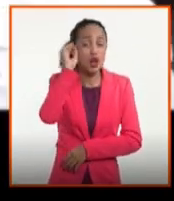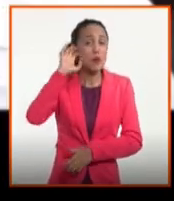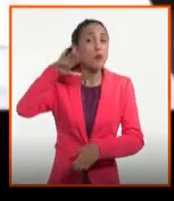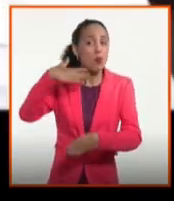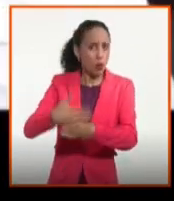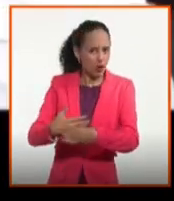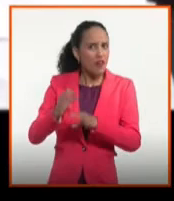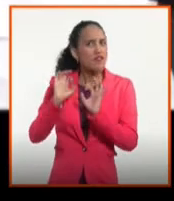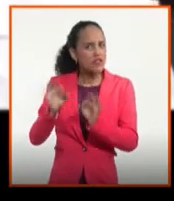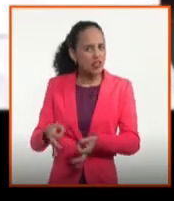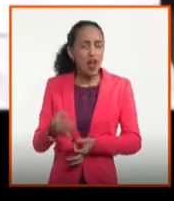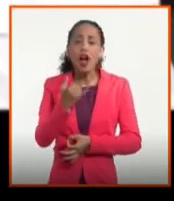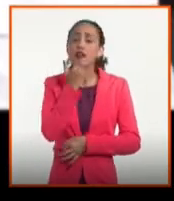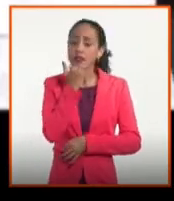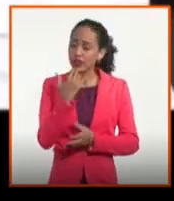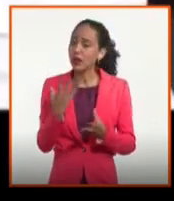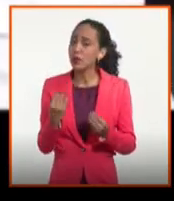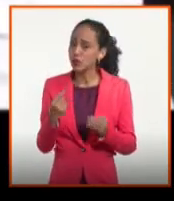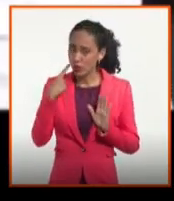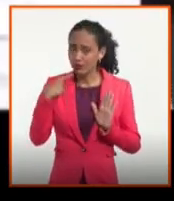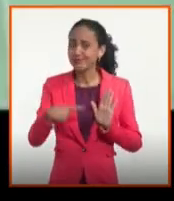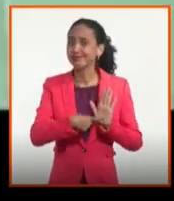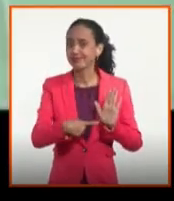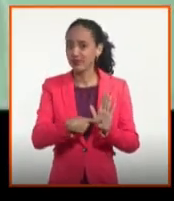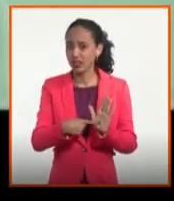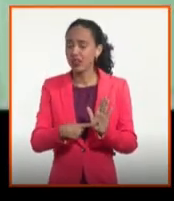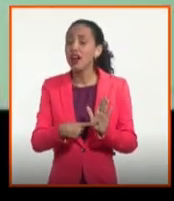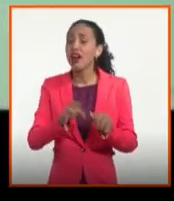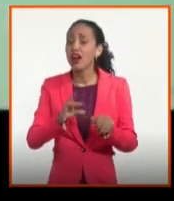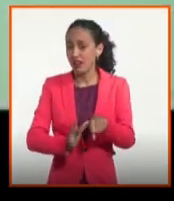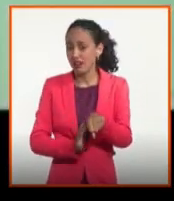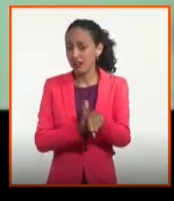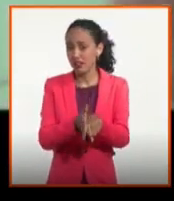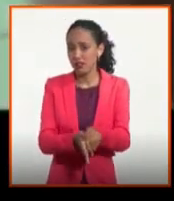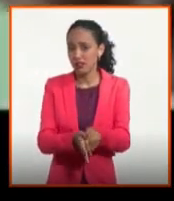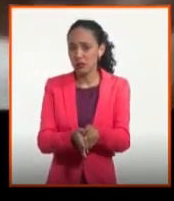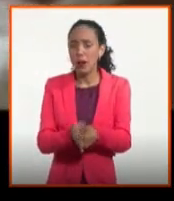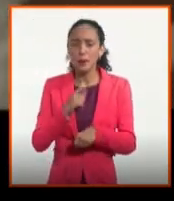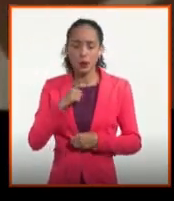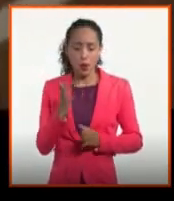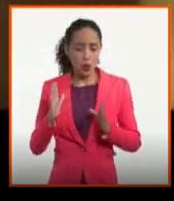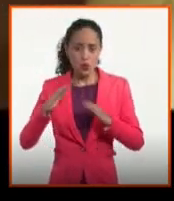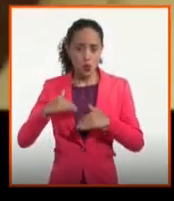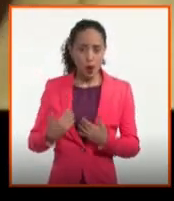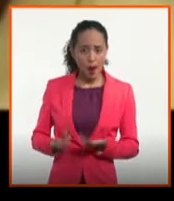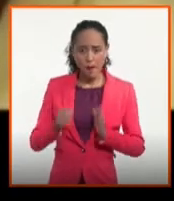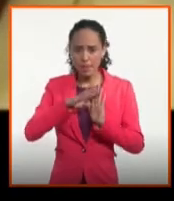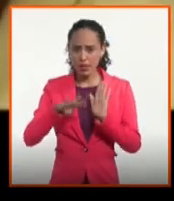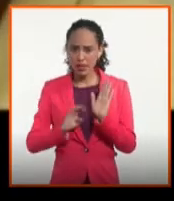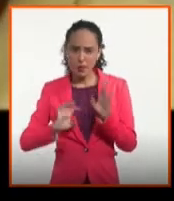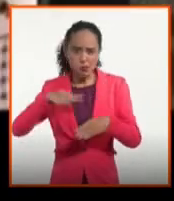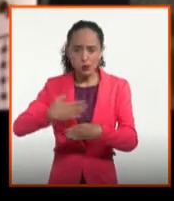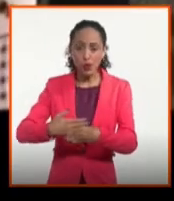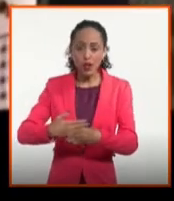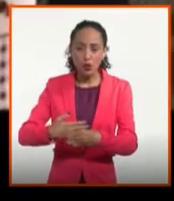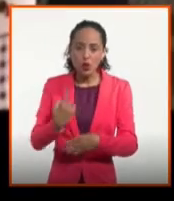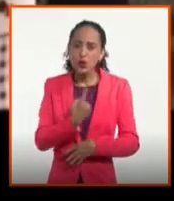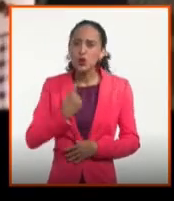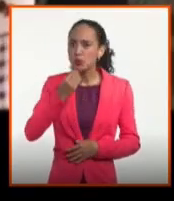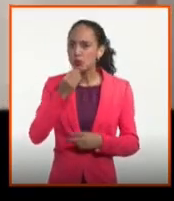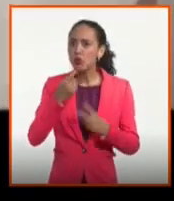nos ha hecho mucho daño y aquí se notó en la cob y si nosotros no hubiéramos tenido las medidas apreciadas de bloqueo nosotros hubiéramos resuelto